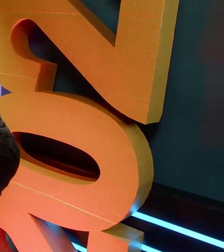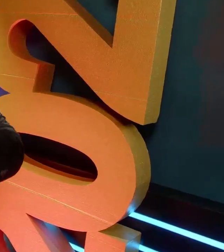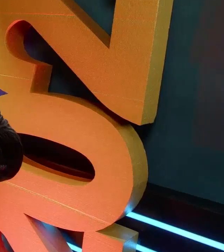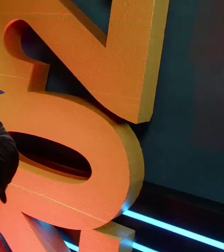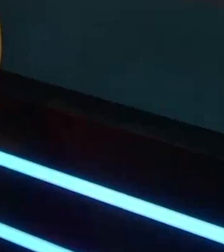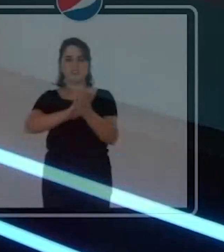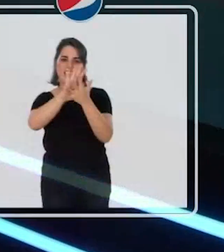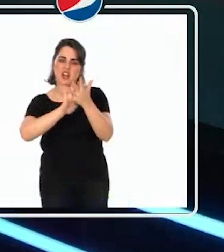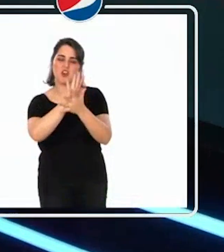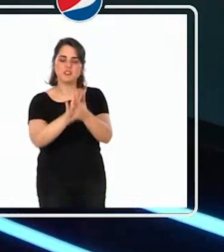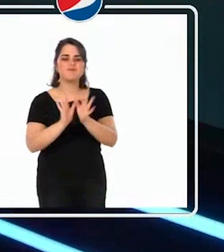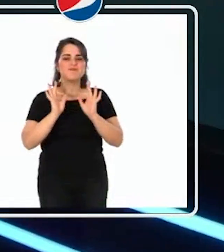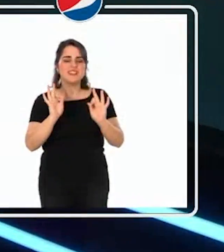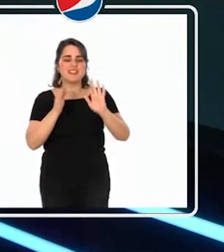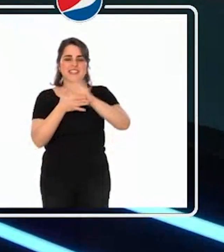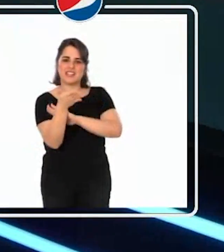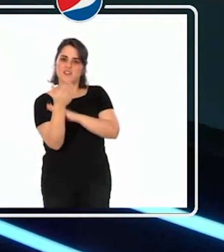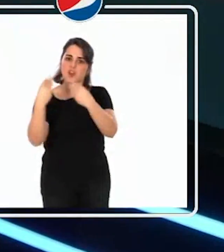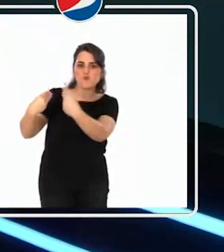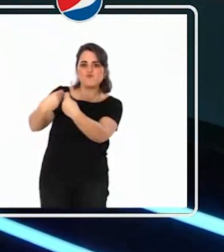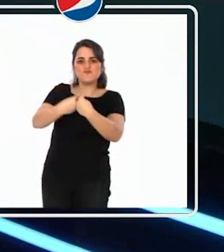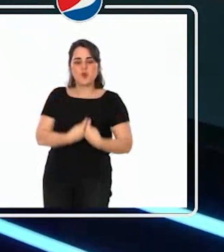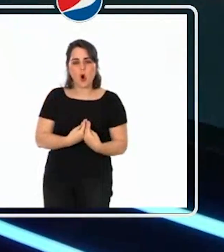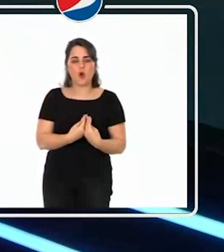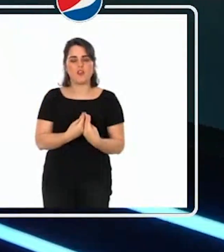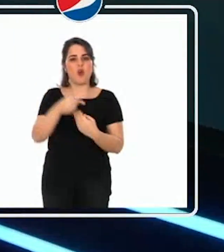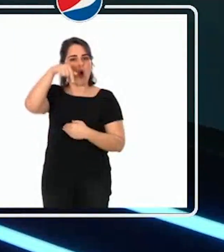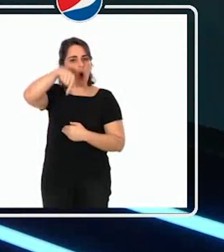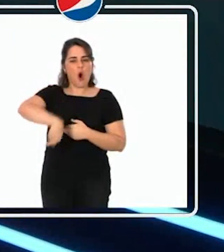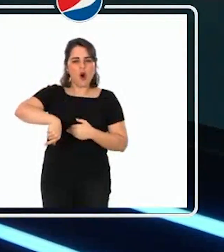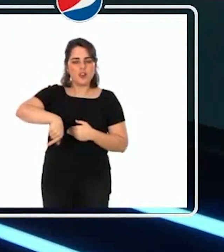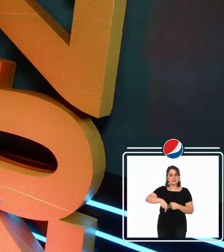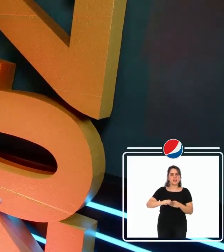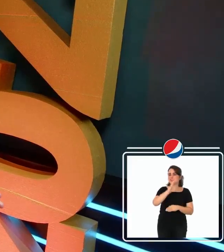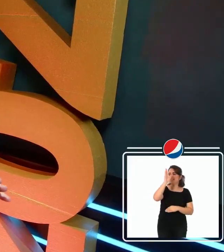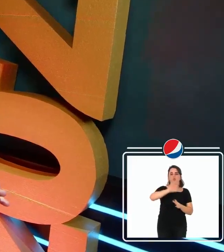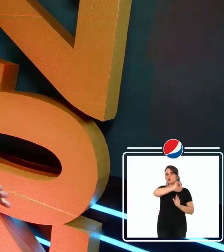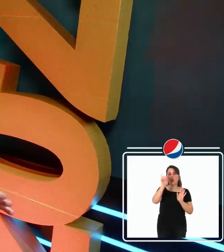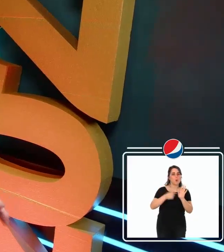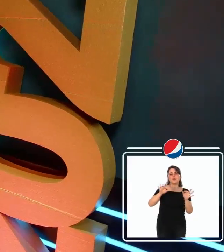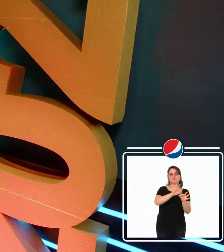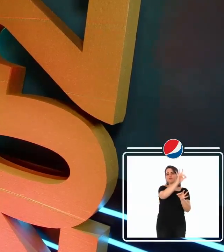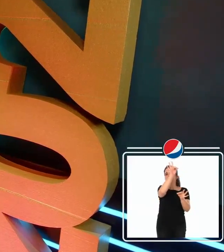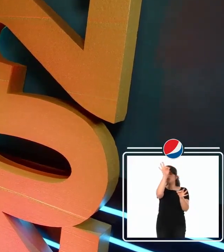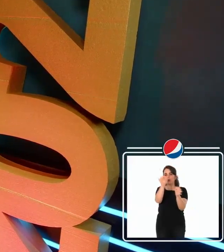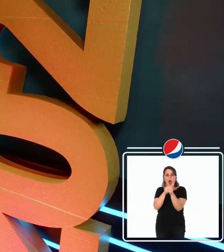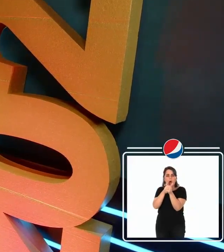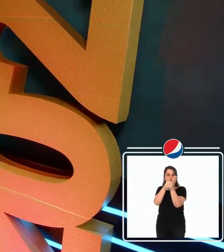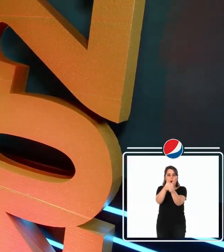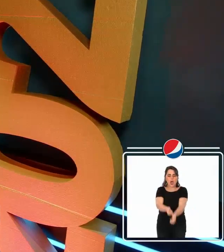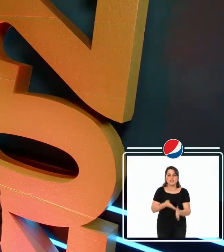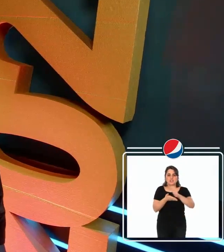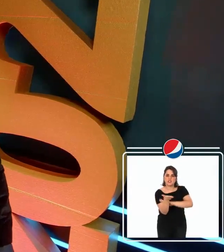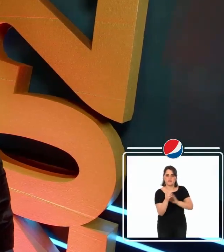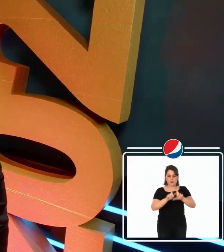lengua de signos que nos va a acompañar durante todo el directo y estará presente abajo